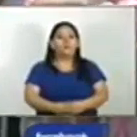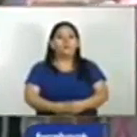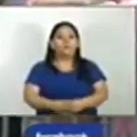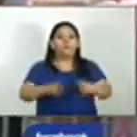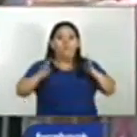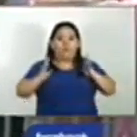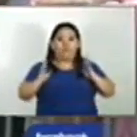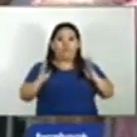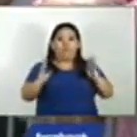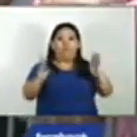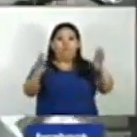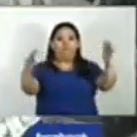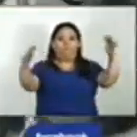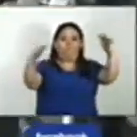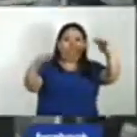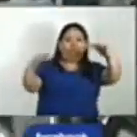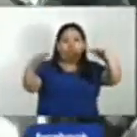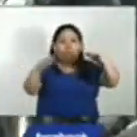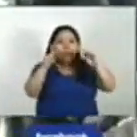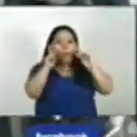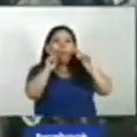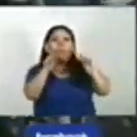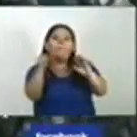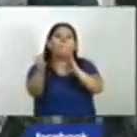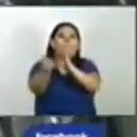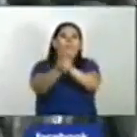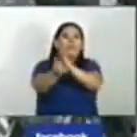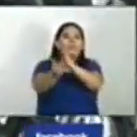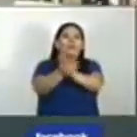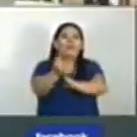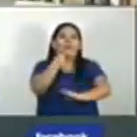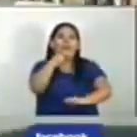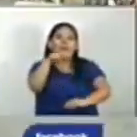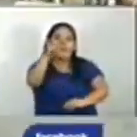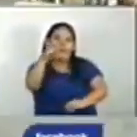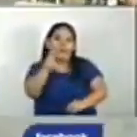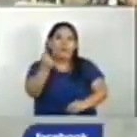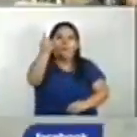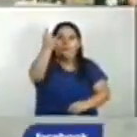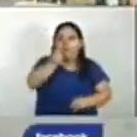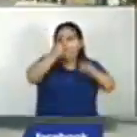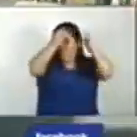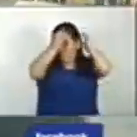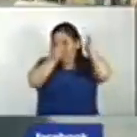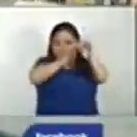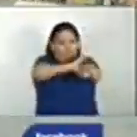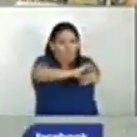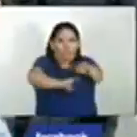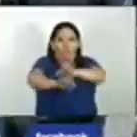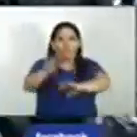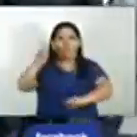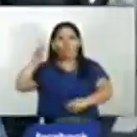los asistentes quedaron evidenciadas las destrezas de los elementos de la unidad del mantenimiento del orden.